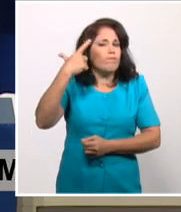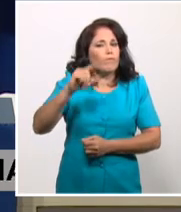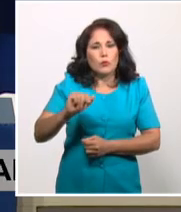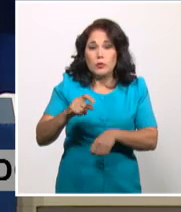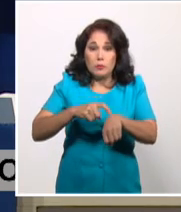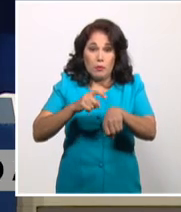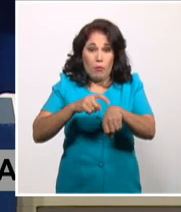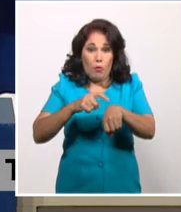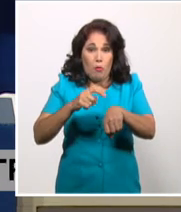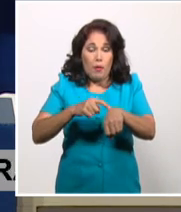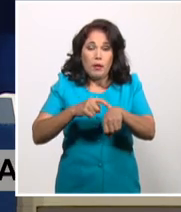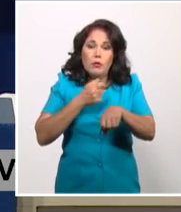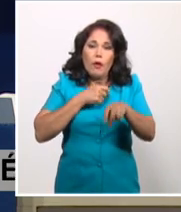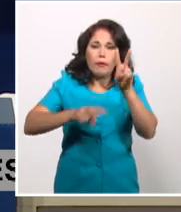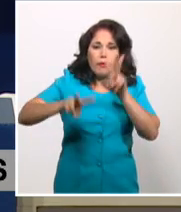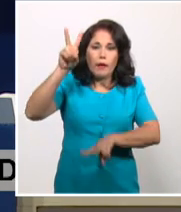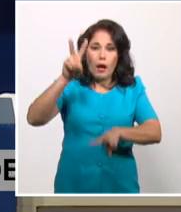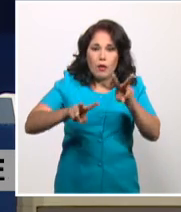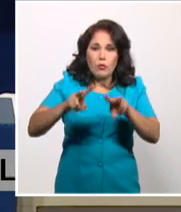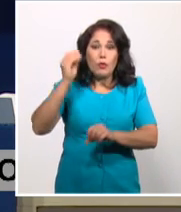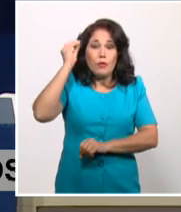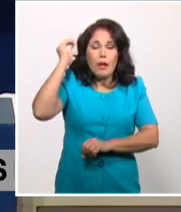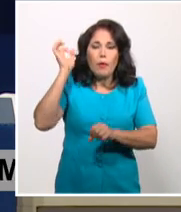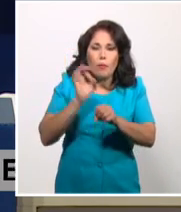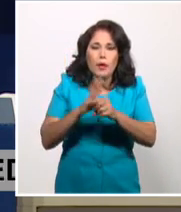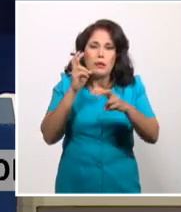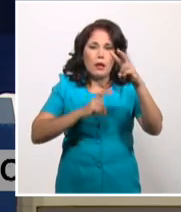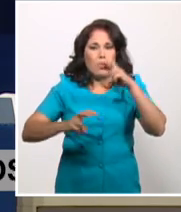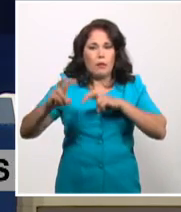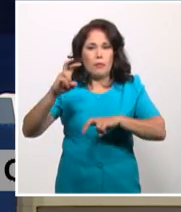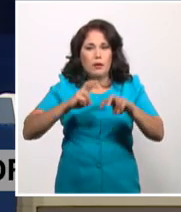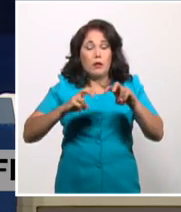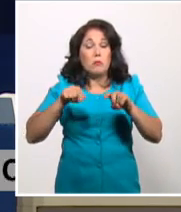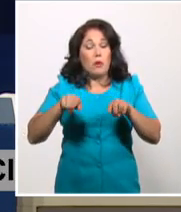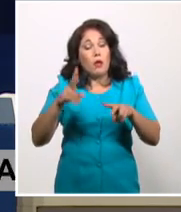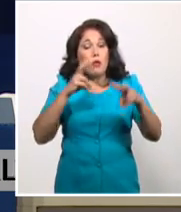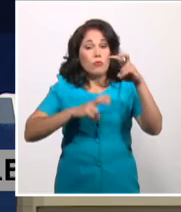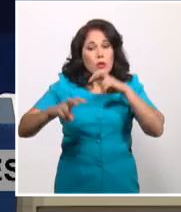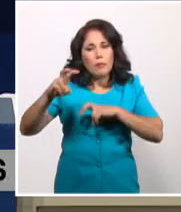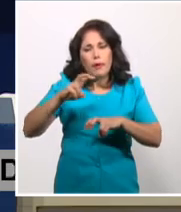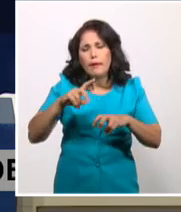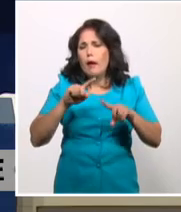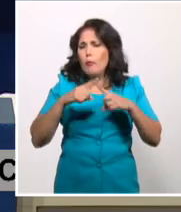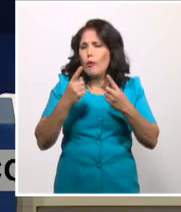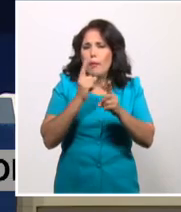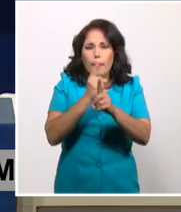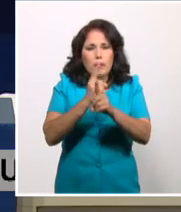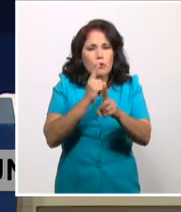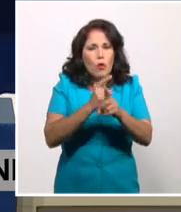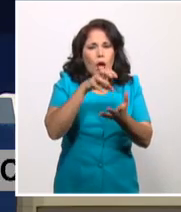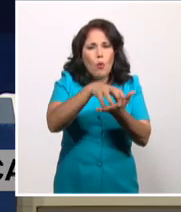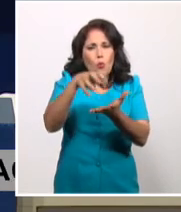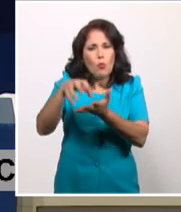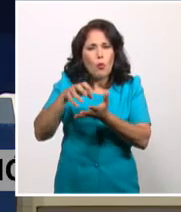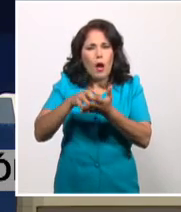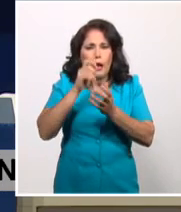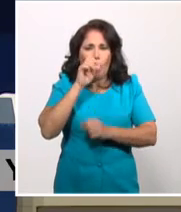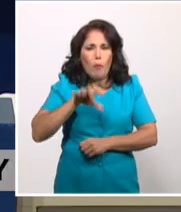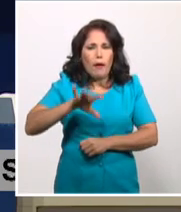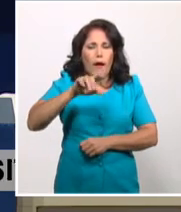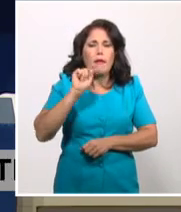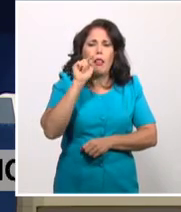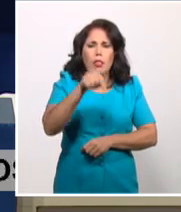momento que se tuvo el diagnóstico, se hace la investigación. Y para eso se estudian sus contactos, los lugares donde él estuvo, se